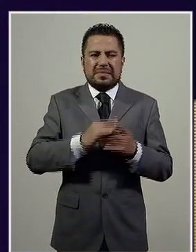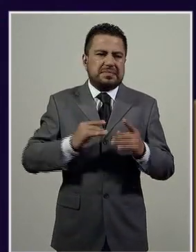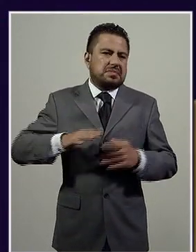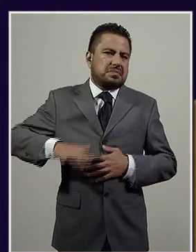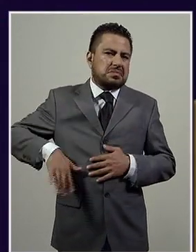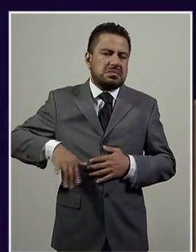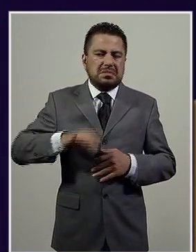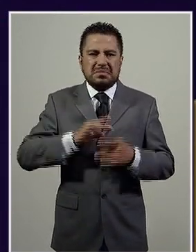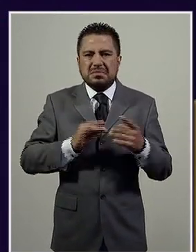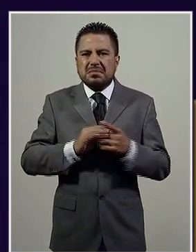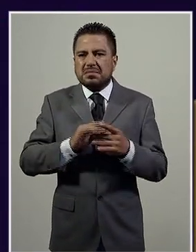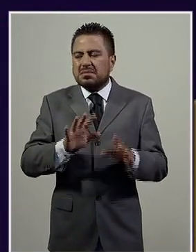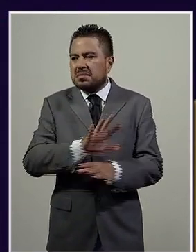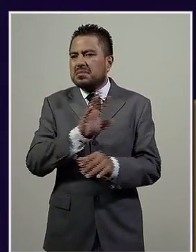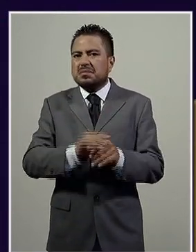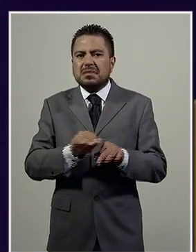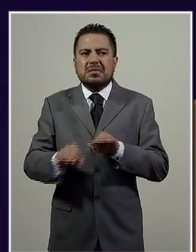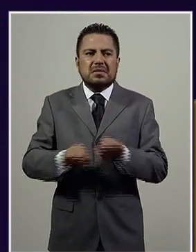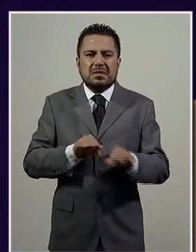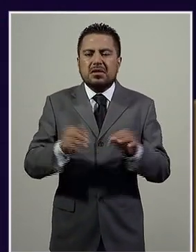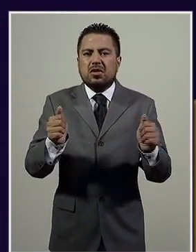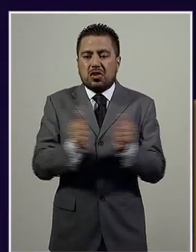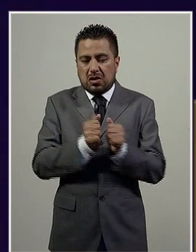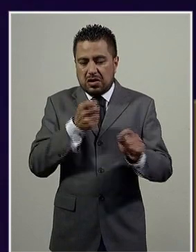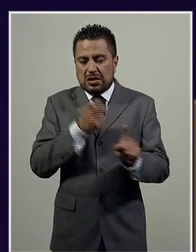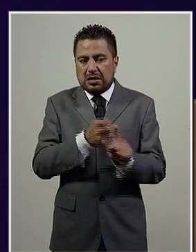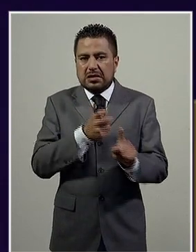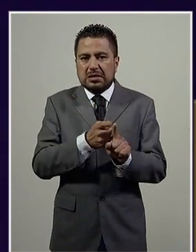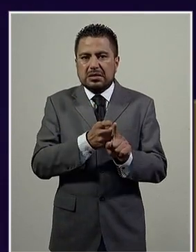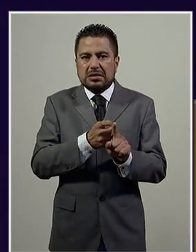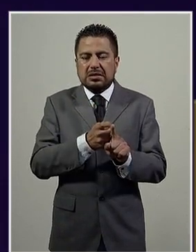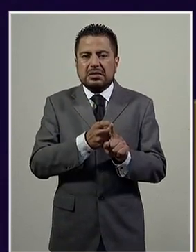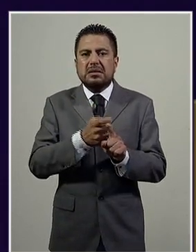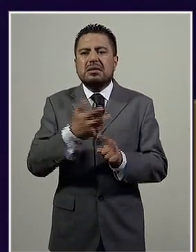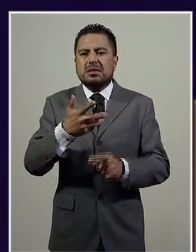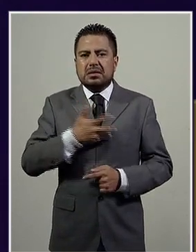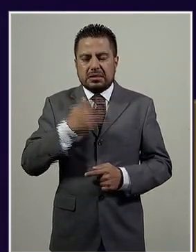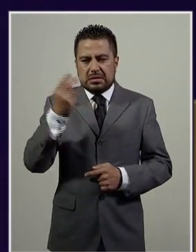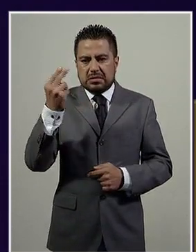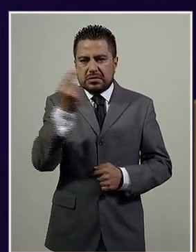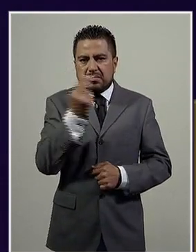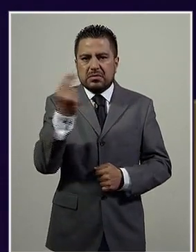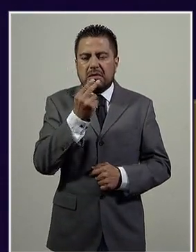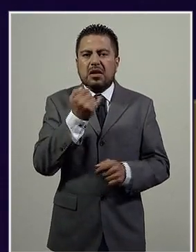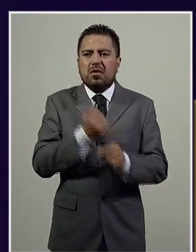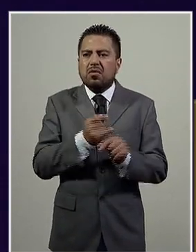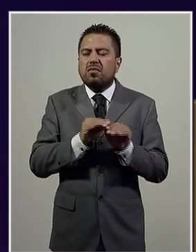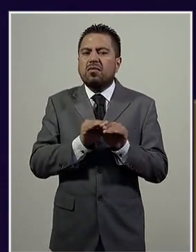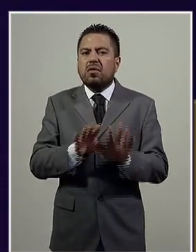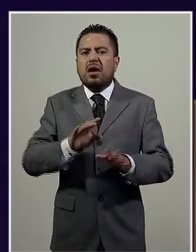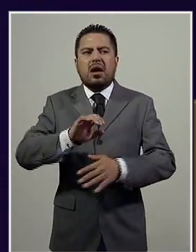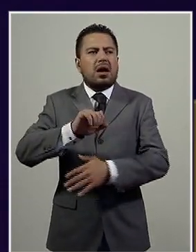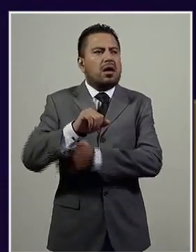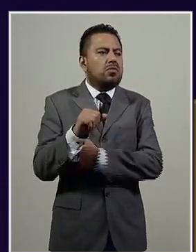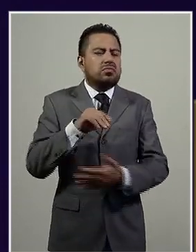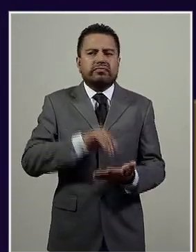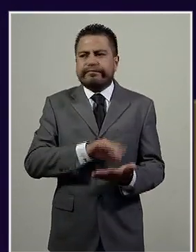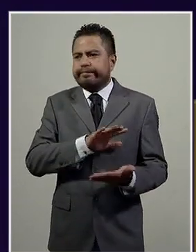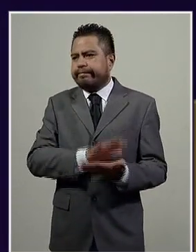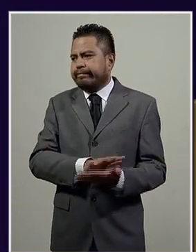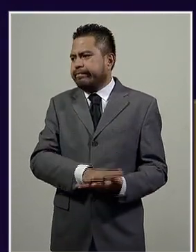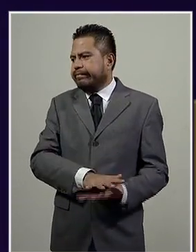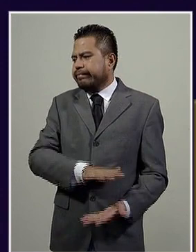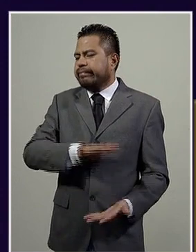decir, aunque estemos trabajando en esto, ¿no? Tenemos información ahí guardada